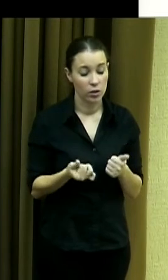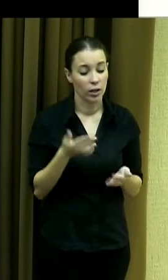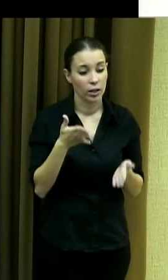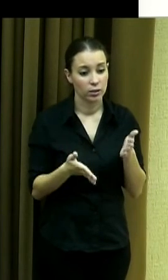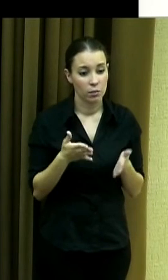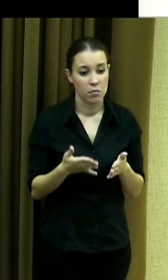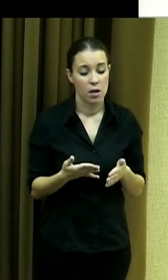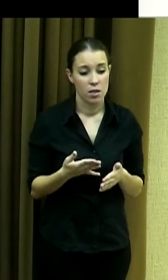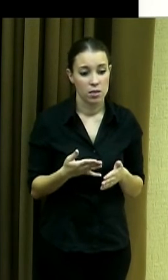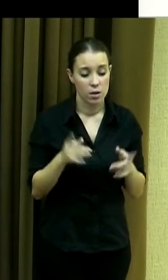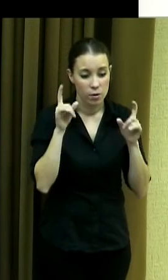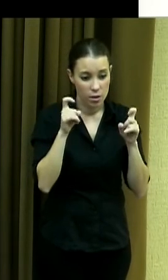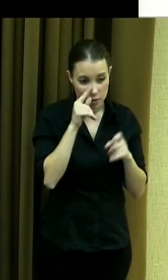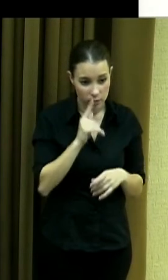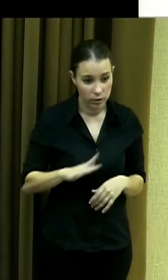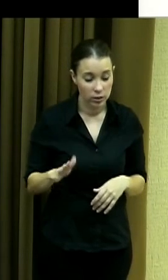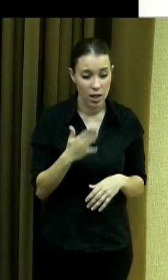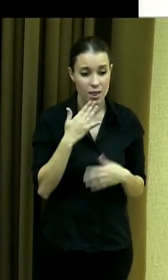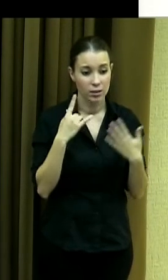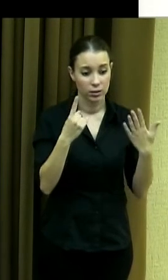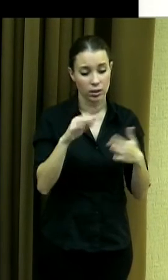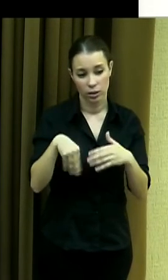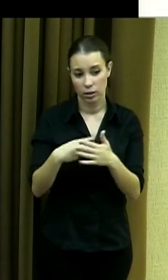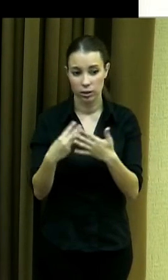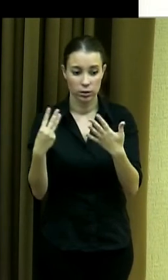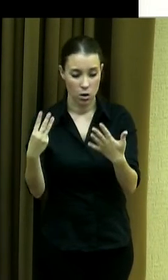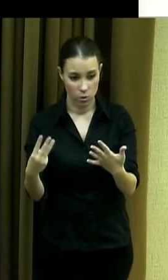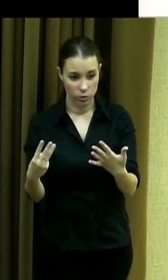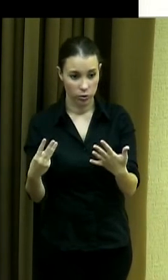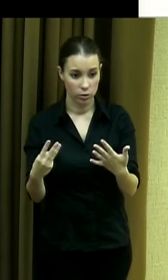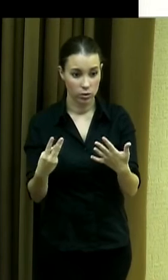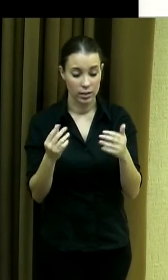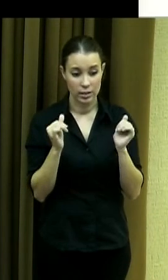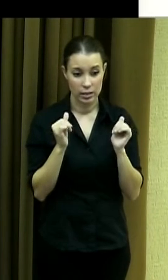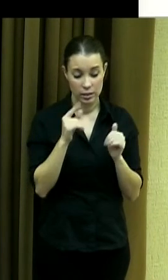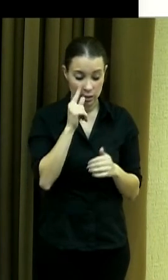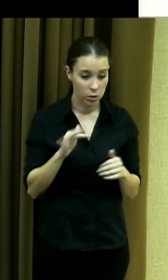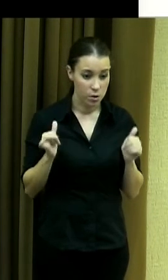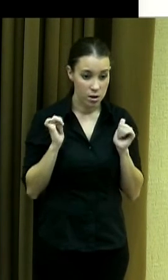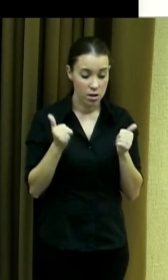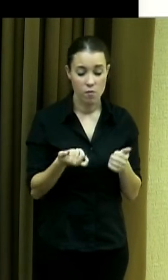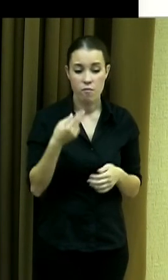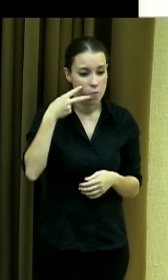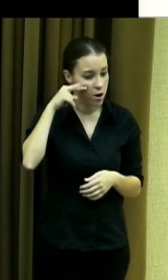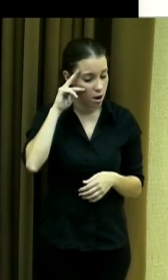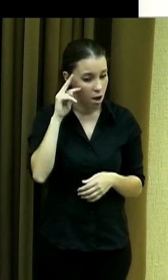infantil. A los 6, 8 años, cuando el niño va a iniciar o tiene ya cierta experiencia